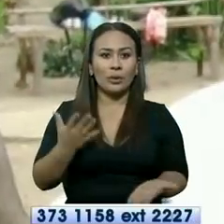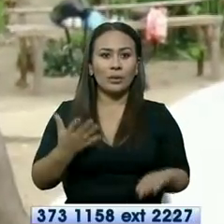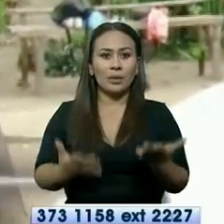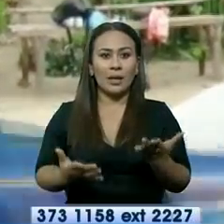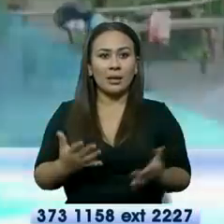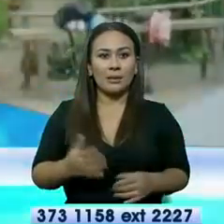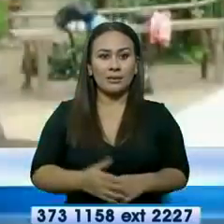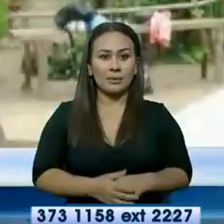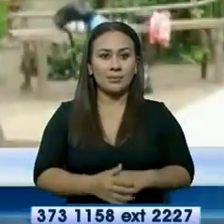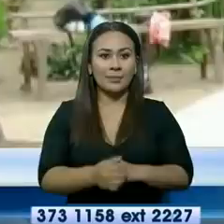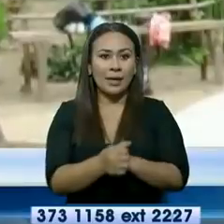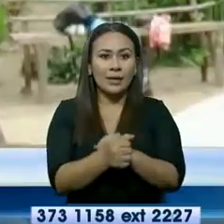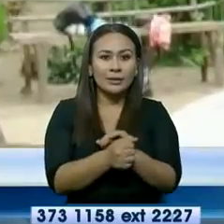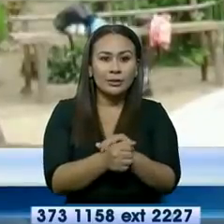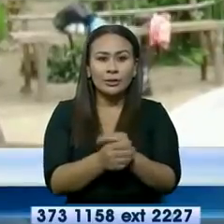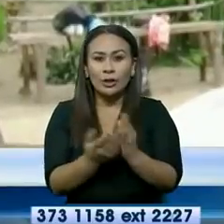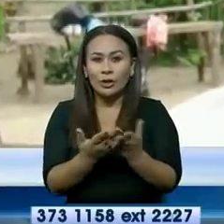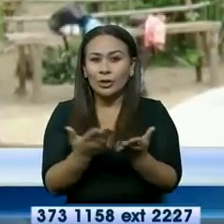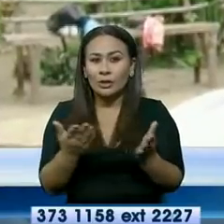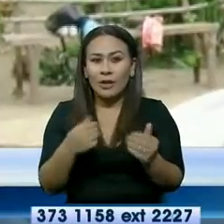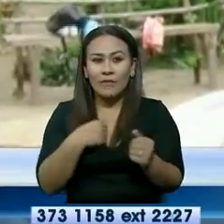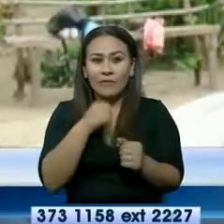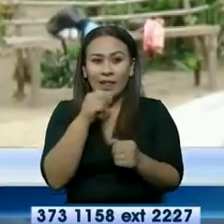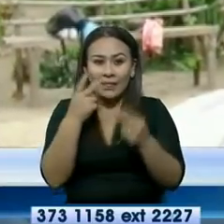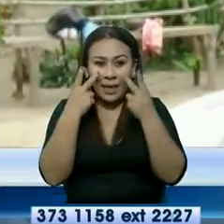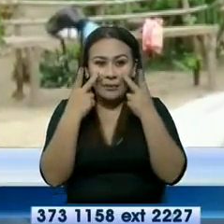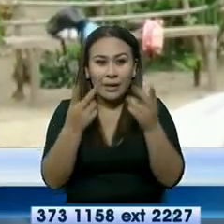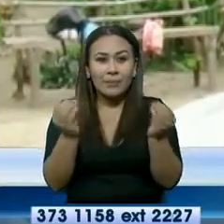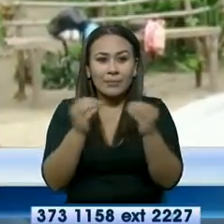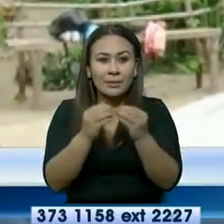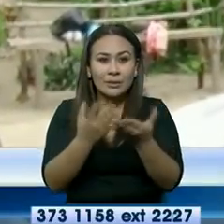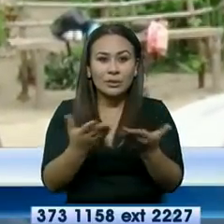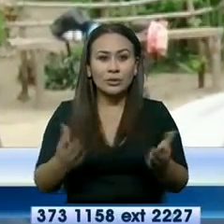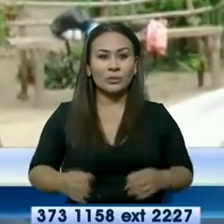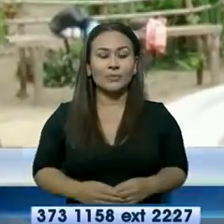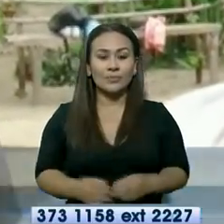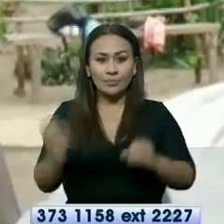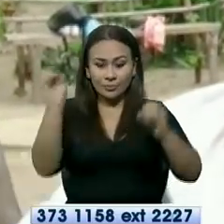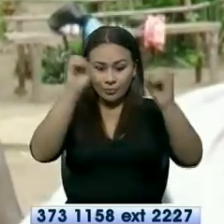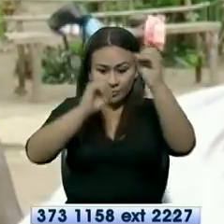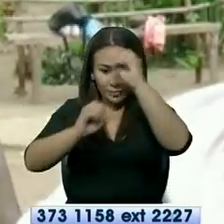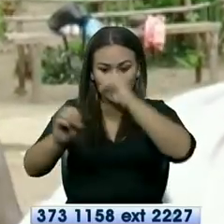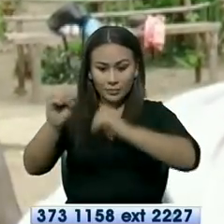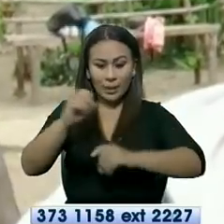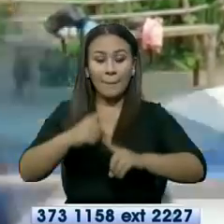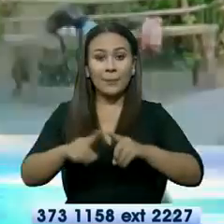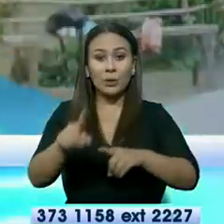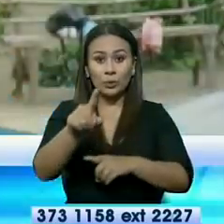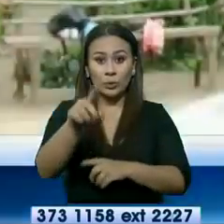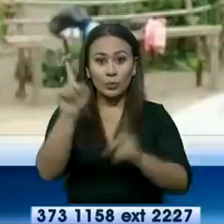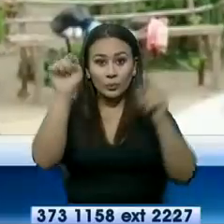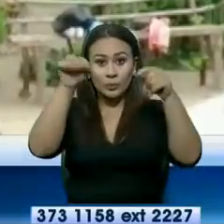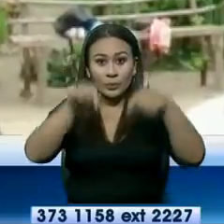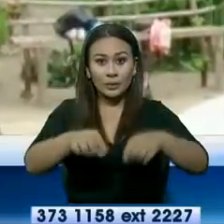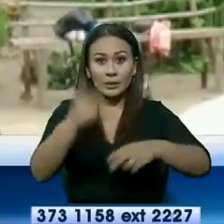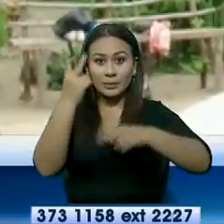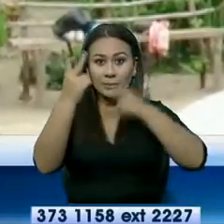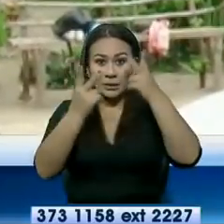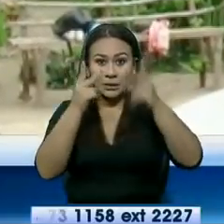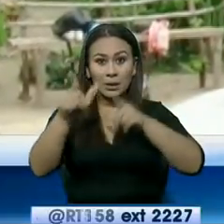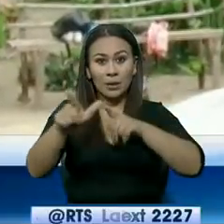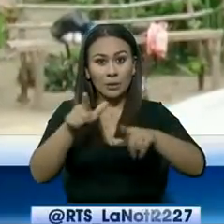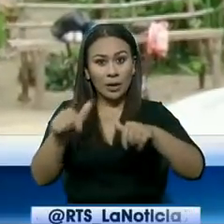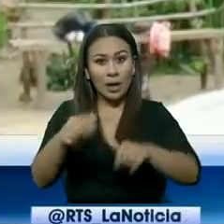está escondido, que no se ven o no hay cómo verse así nomás. Pero si usted visita este lugar, es muy